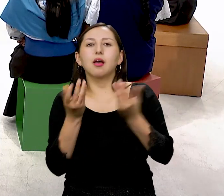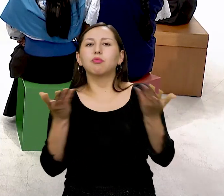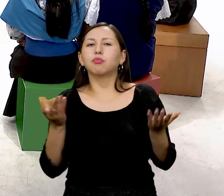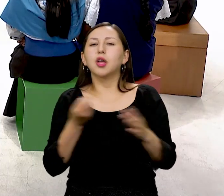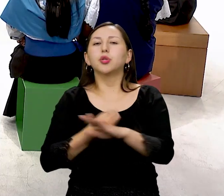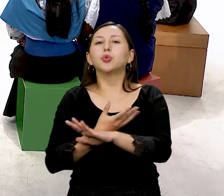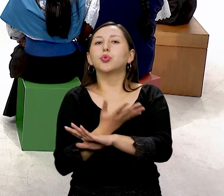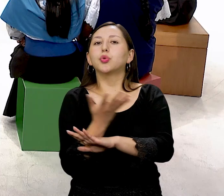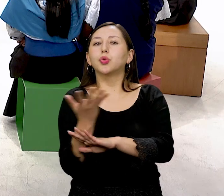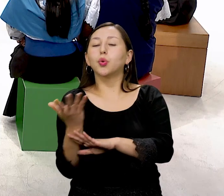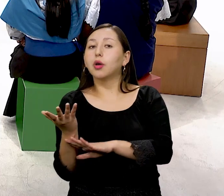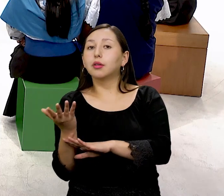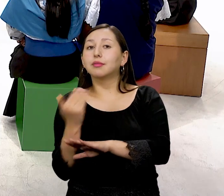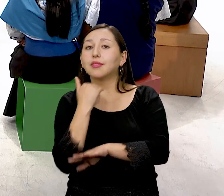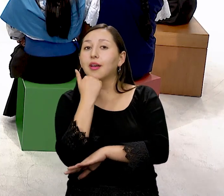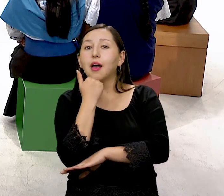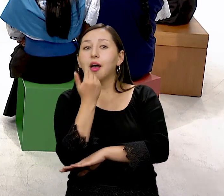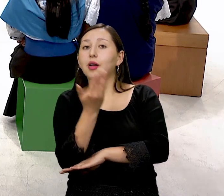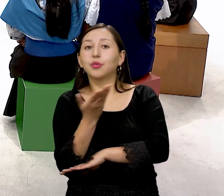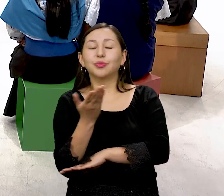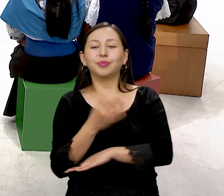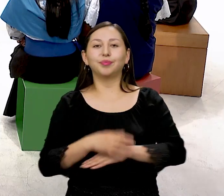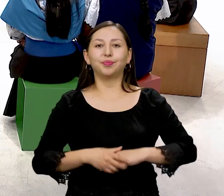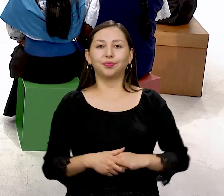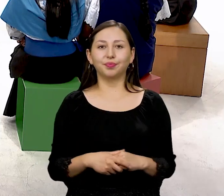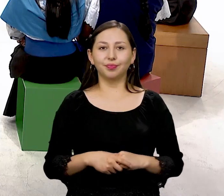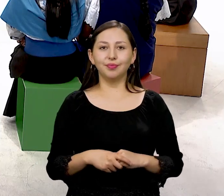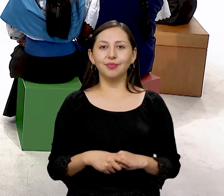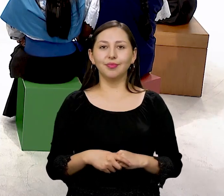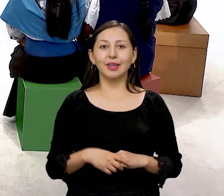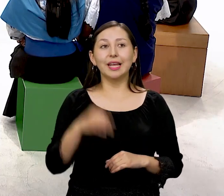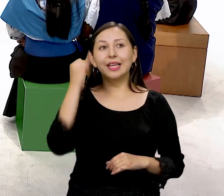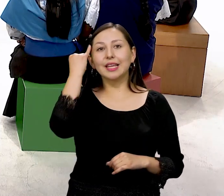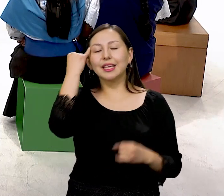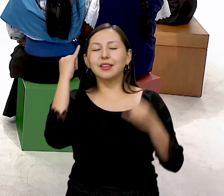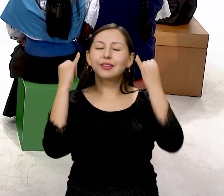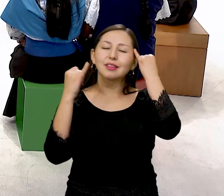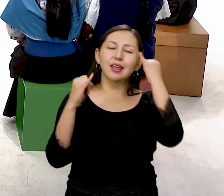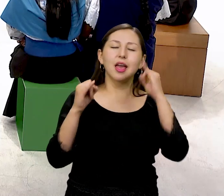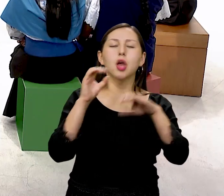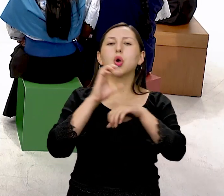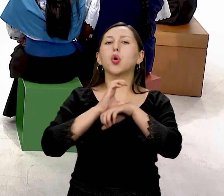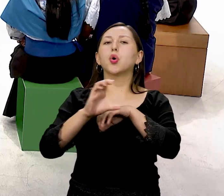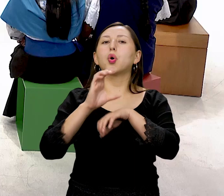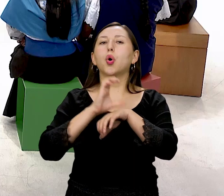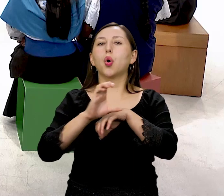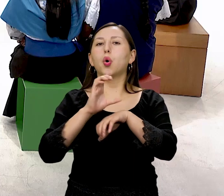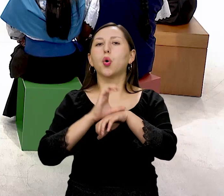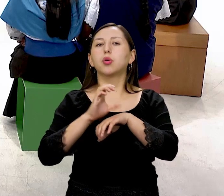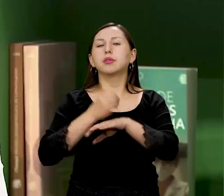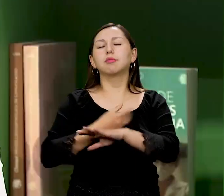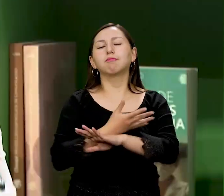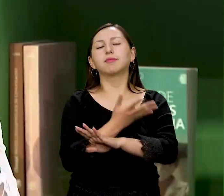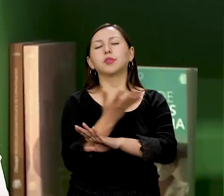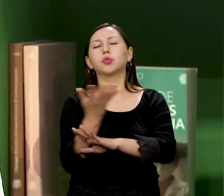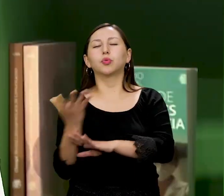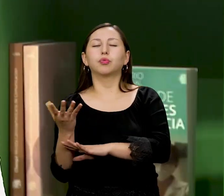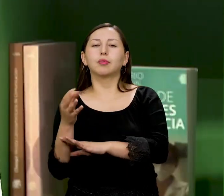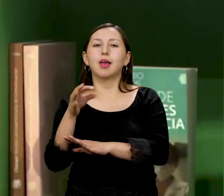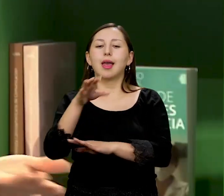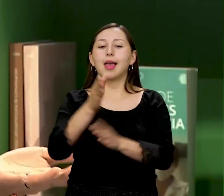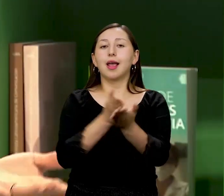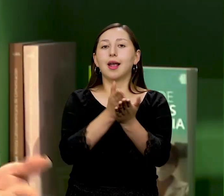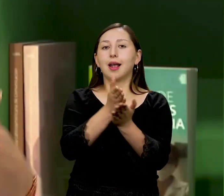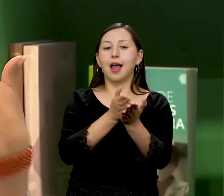tendríamos que tener en cuenta? No sé si les puedes comentar algunos tips, ideas, qué puntos son importantes al momento de elegir